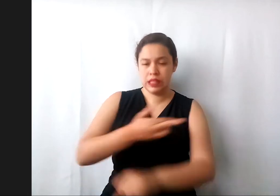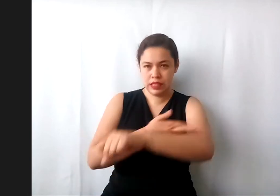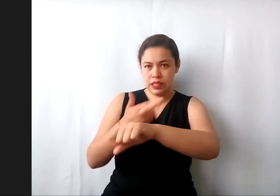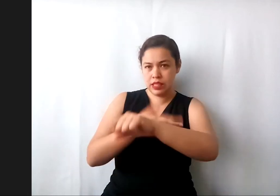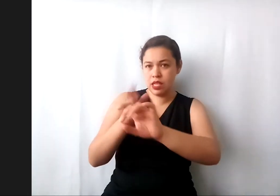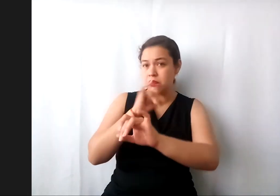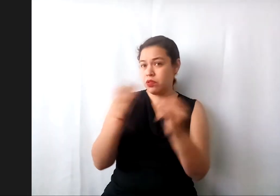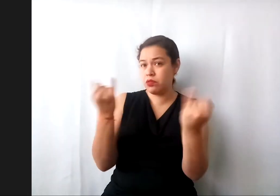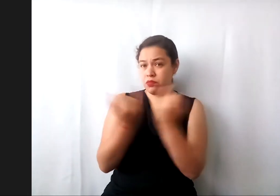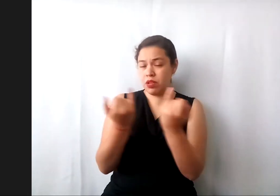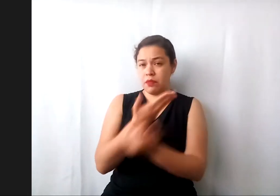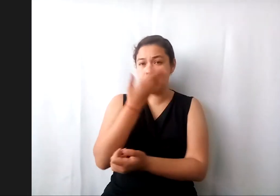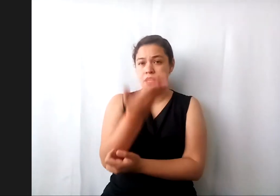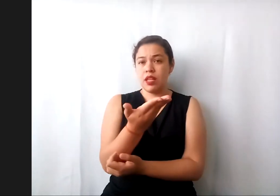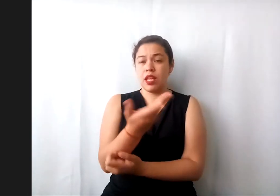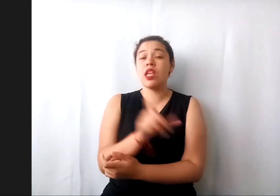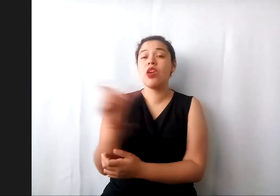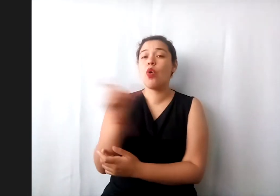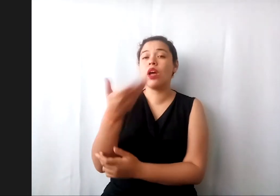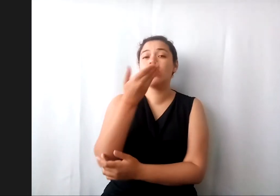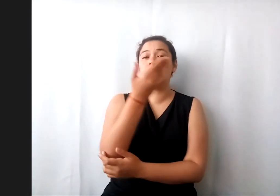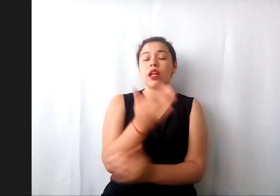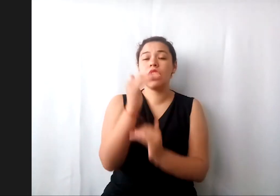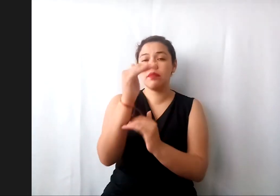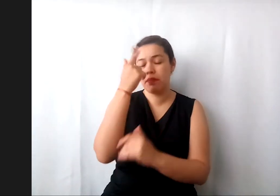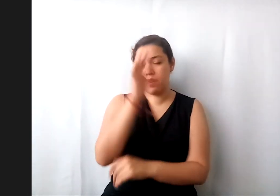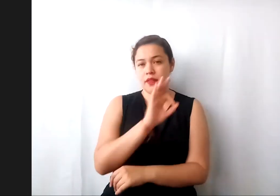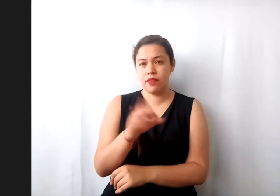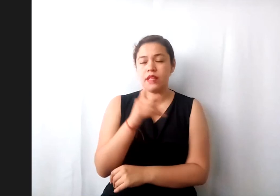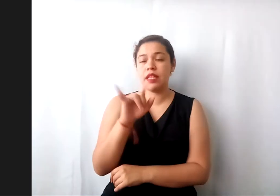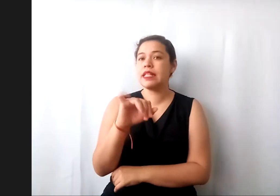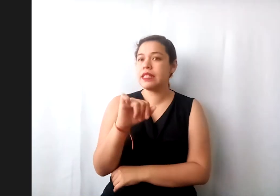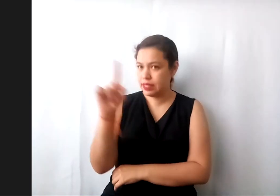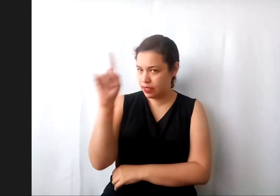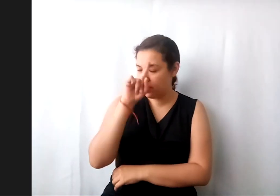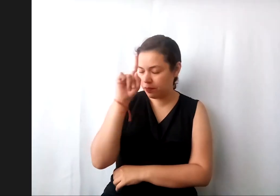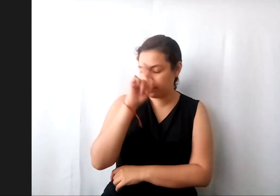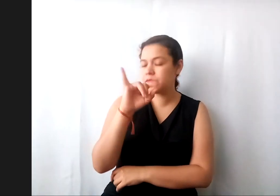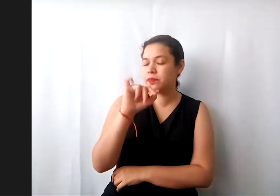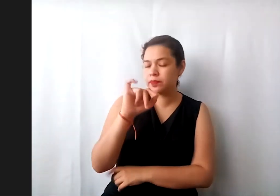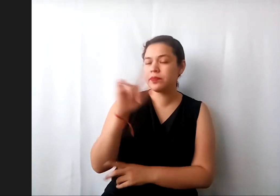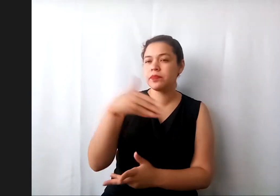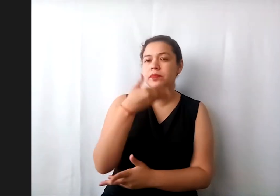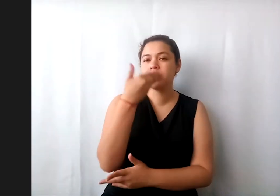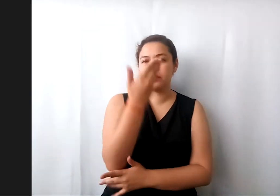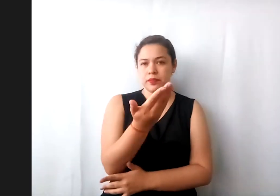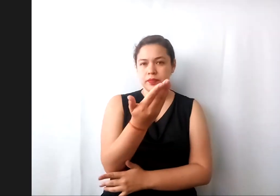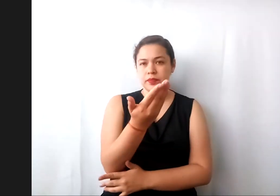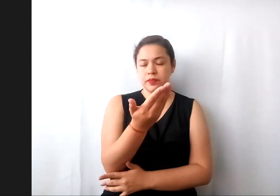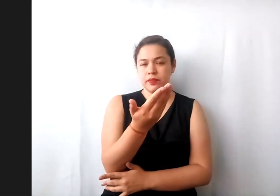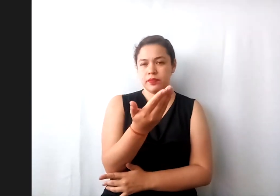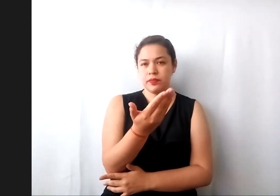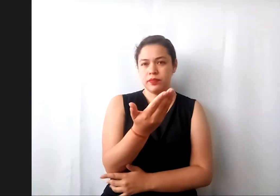modos? ¿Y hasta cuándo tendría para pedírselo? Sí es aconsejable que se le pida. Es aconsejable que se le